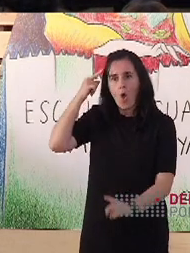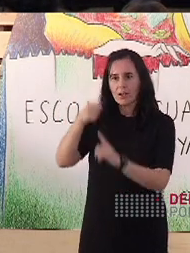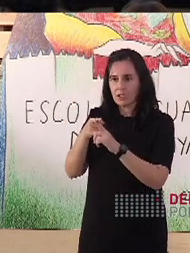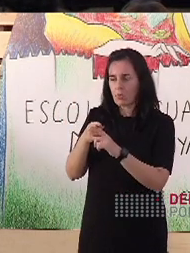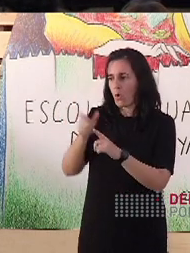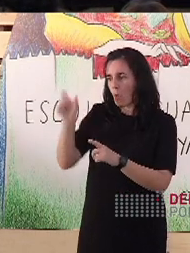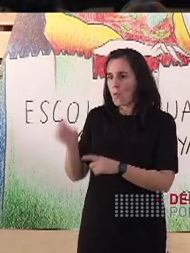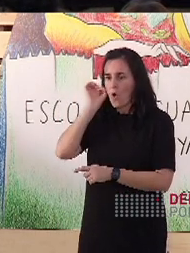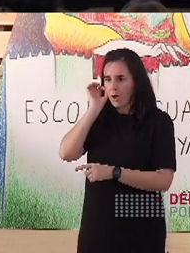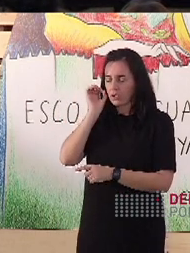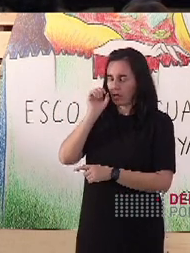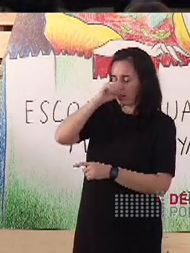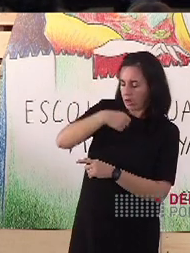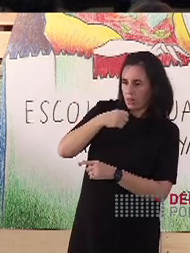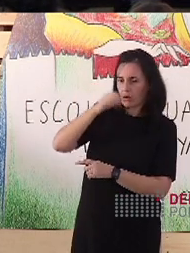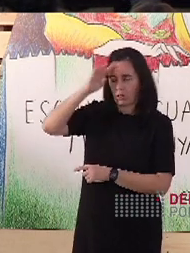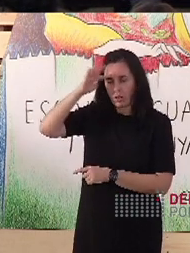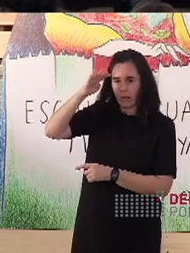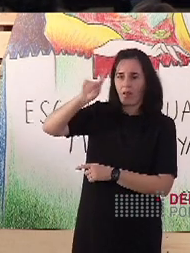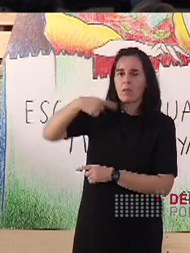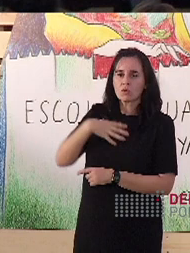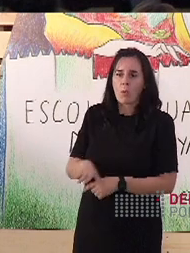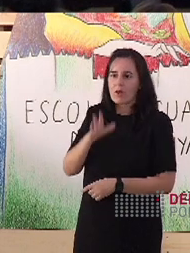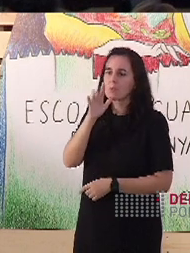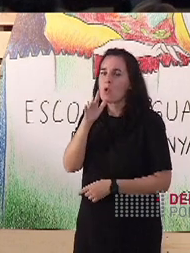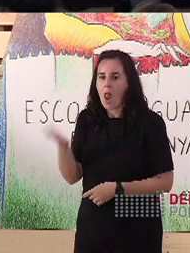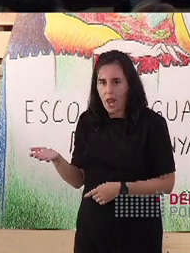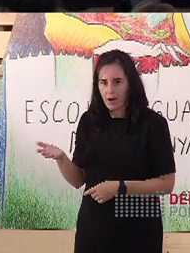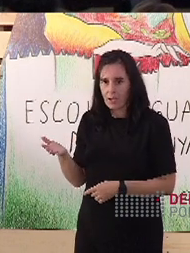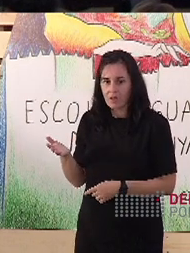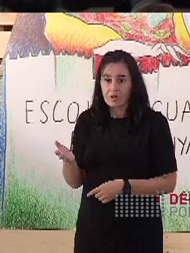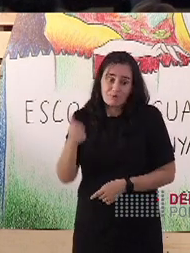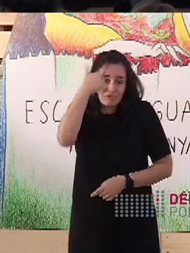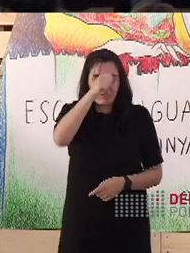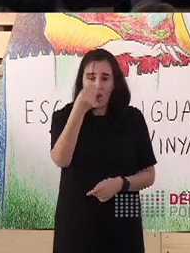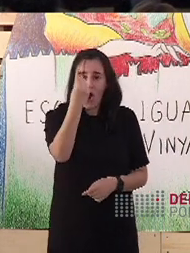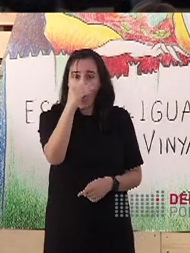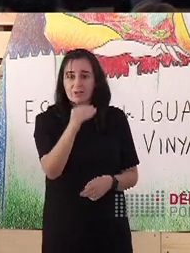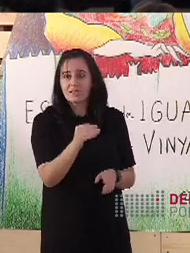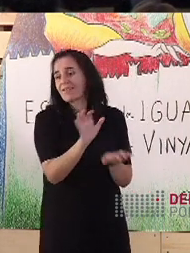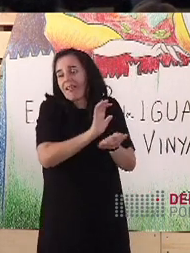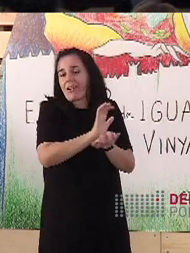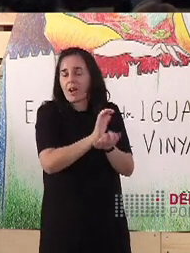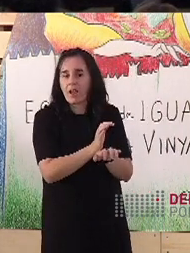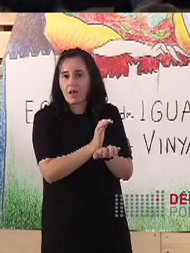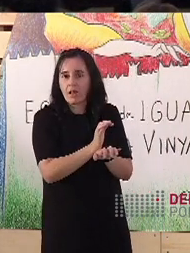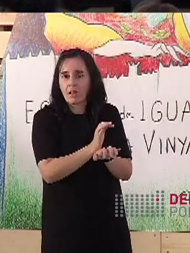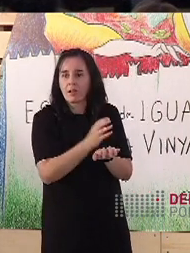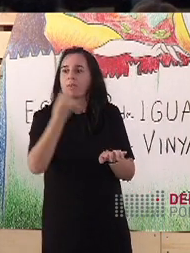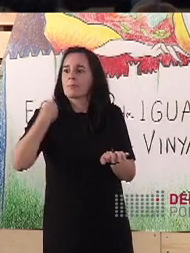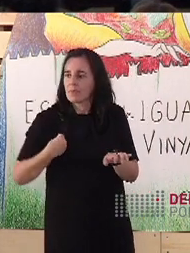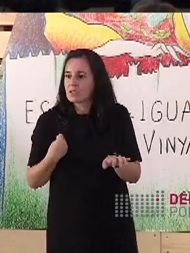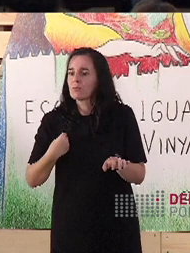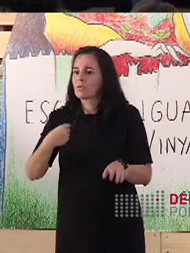voluntad de las mujeres y después poder violarlas sin ningún problema. Y se ríen. Y entonces, cuando eso ocurre, yo les digo, lo que acaba de